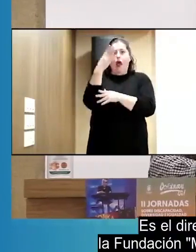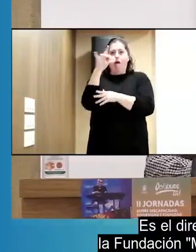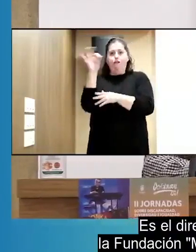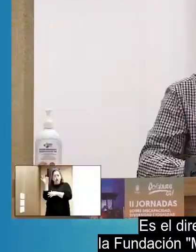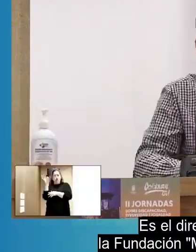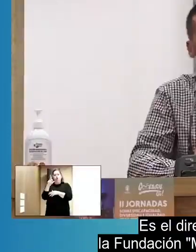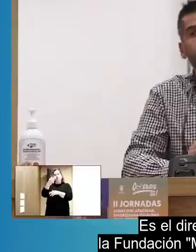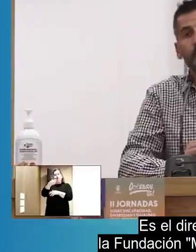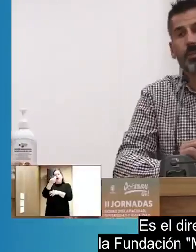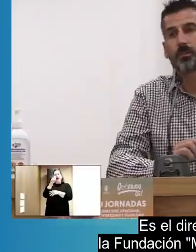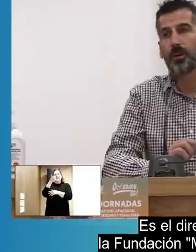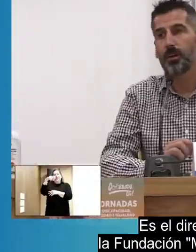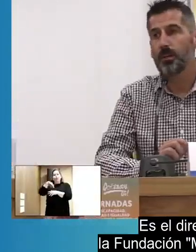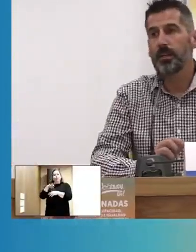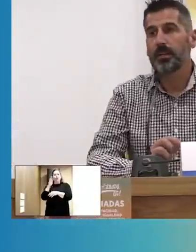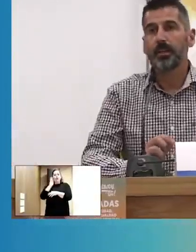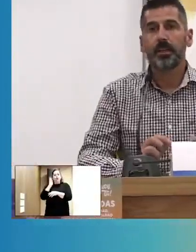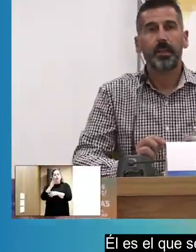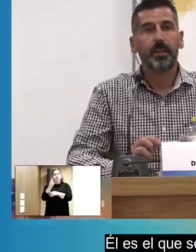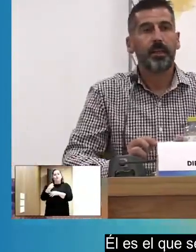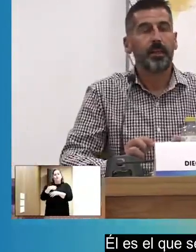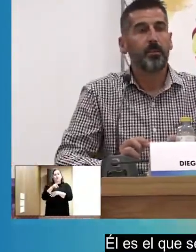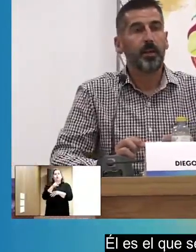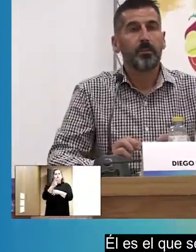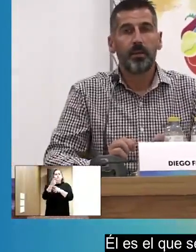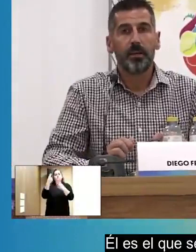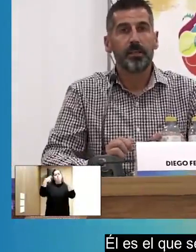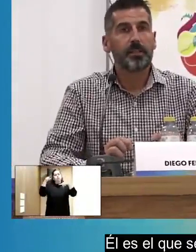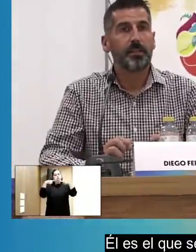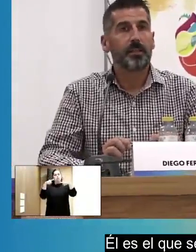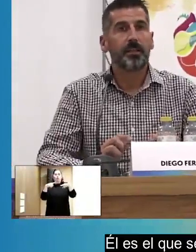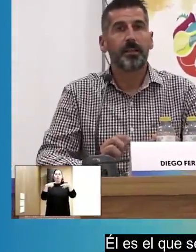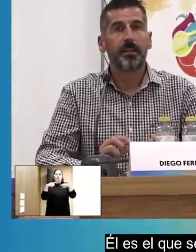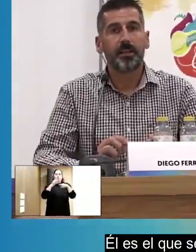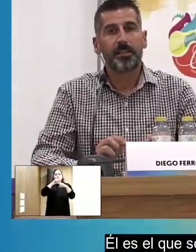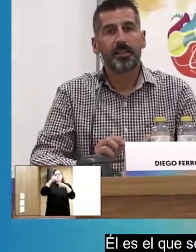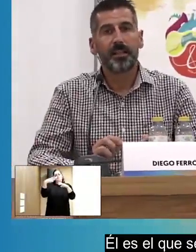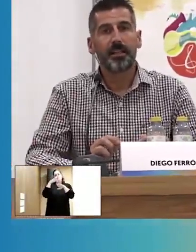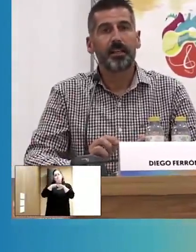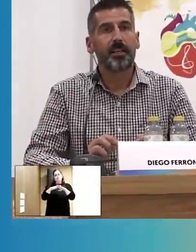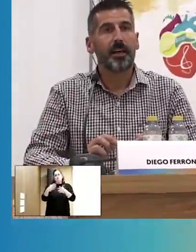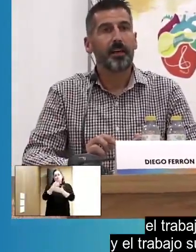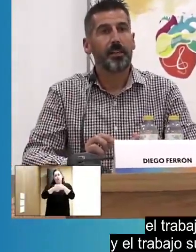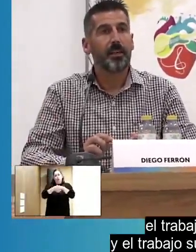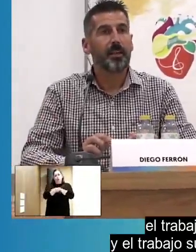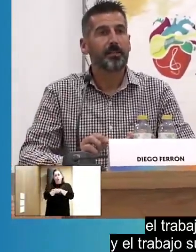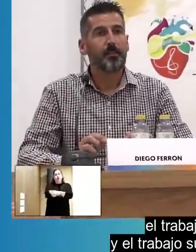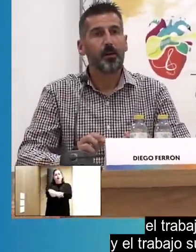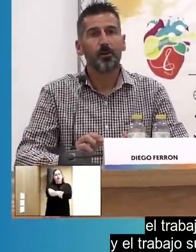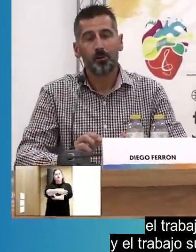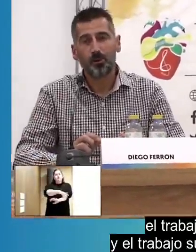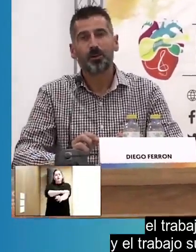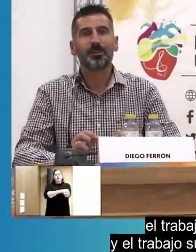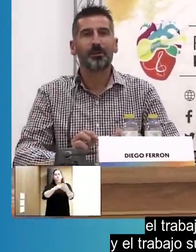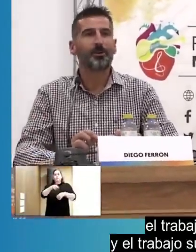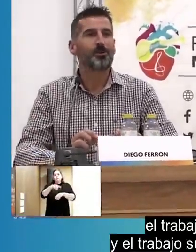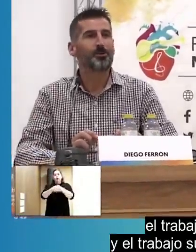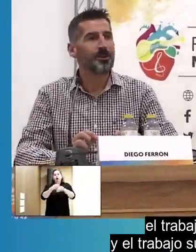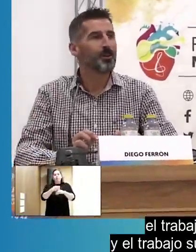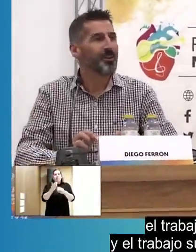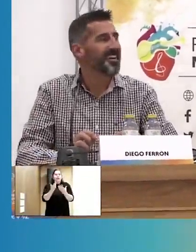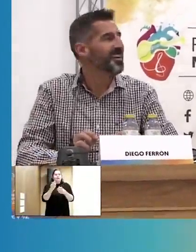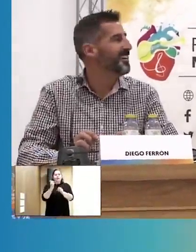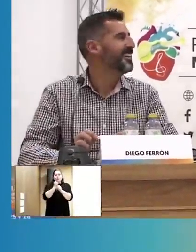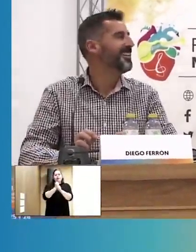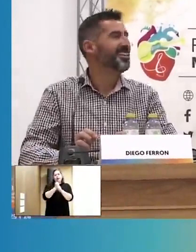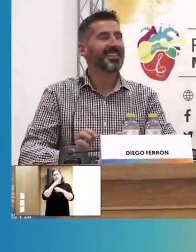como director de la Fundación Music for All, que es el que hace el trabajo duro y el trabajo